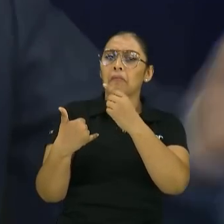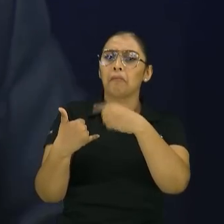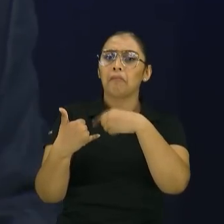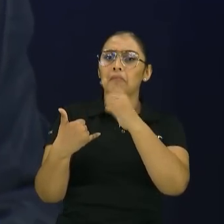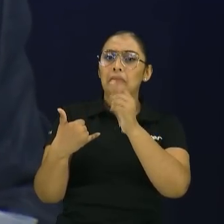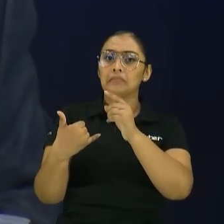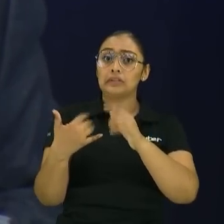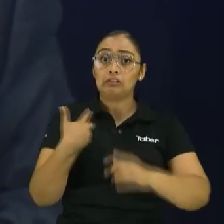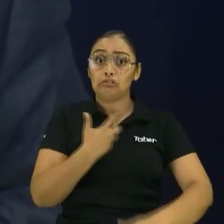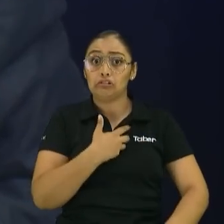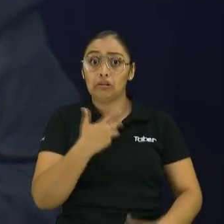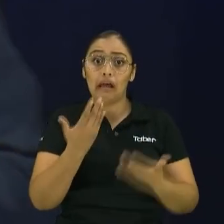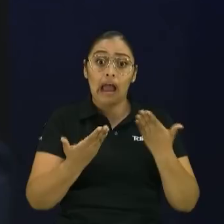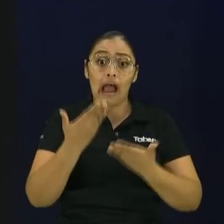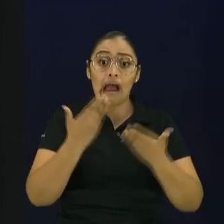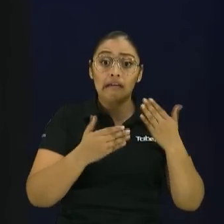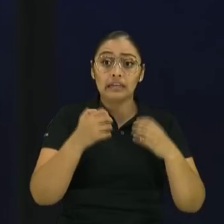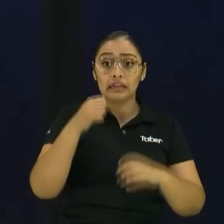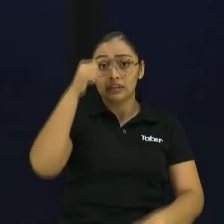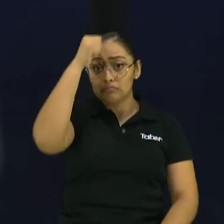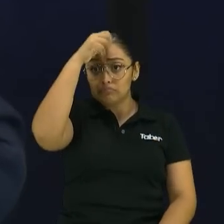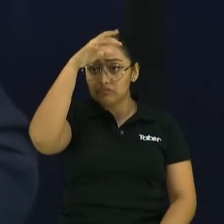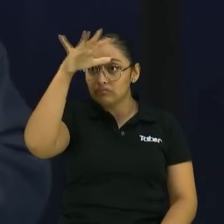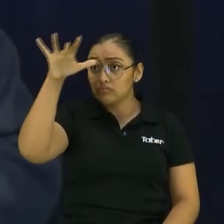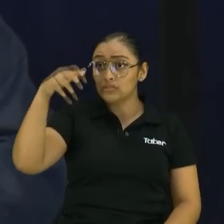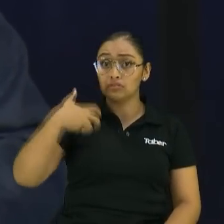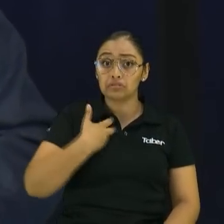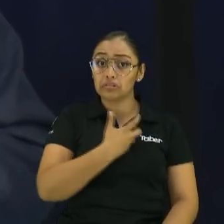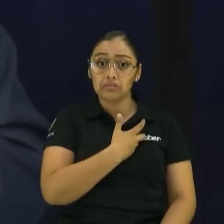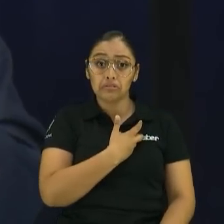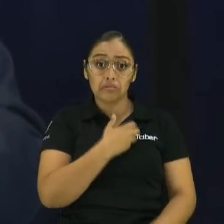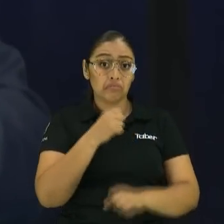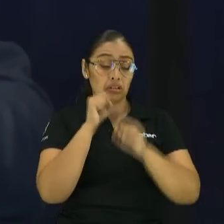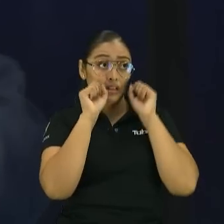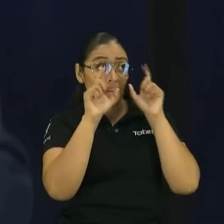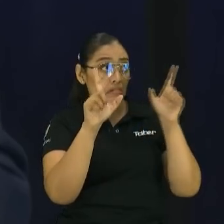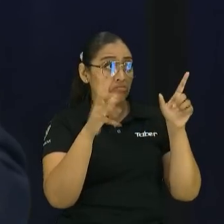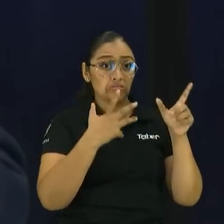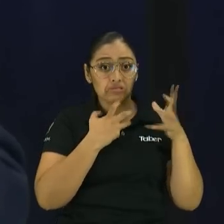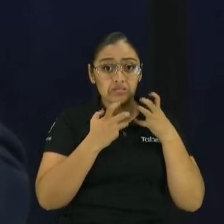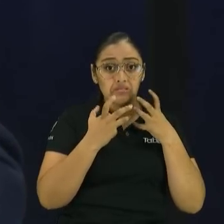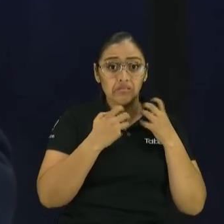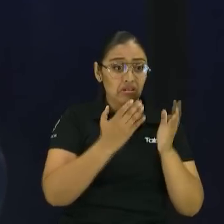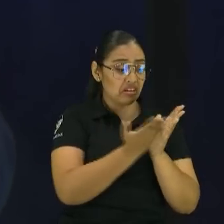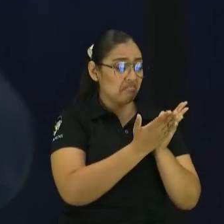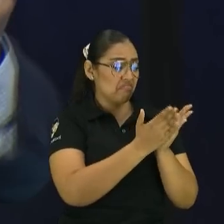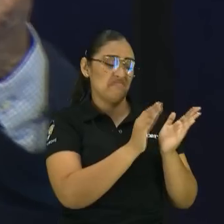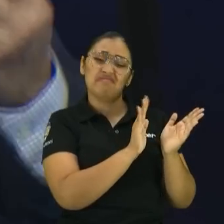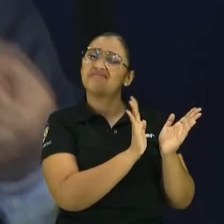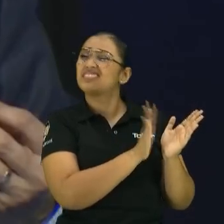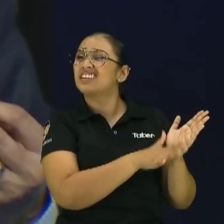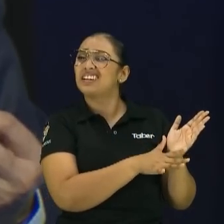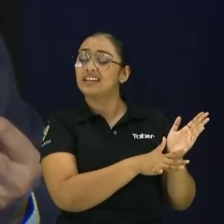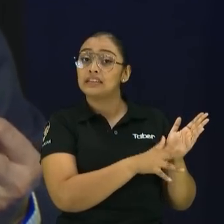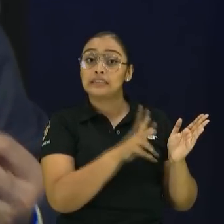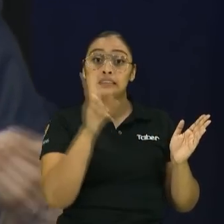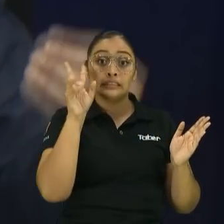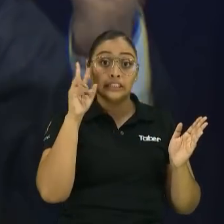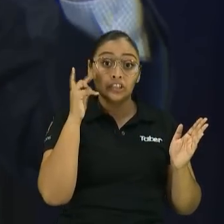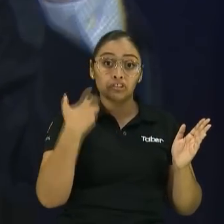amanece y ni siquiera la quieres tocar y el no leer la Biblia es privarte de la revelación